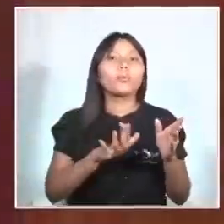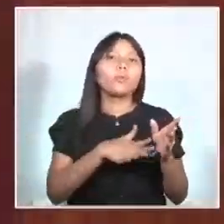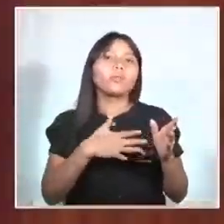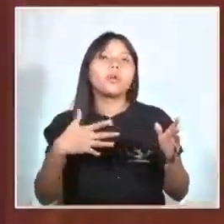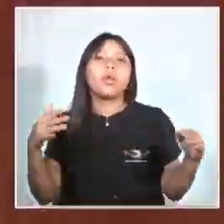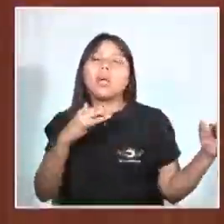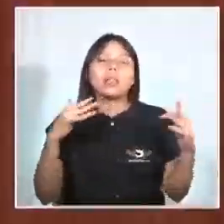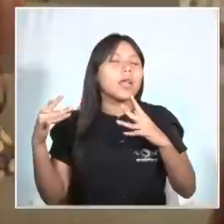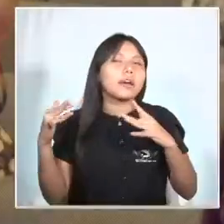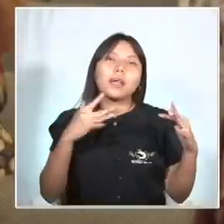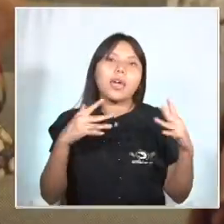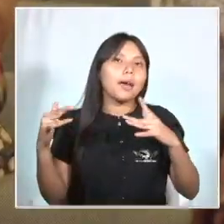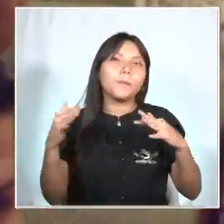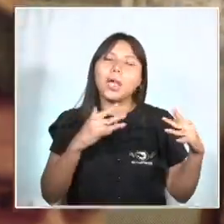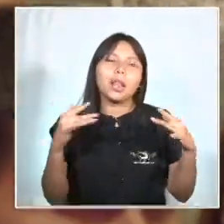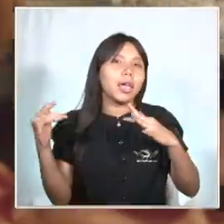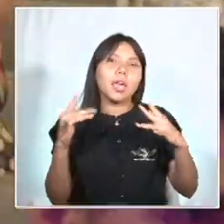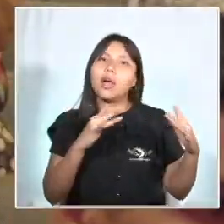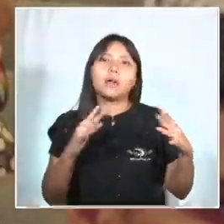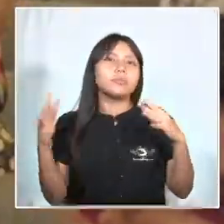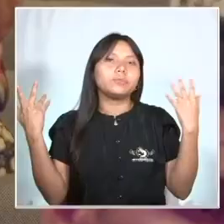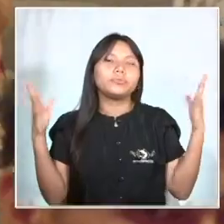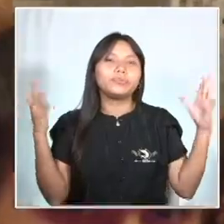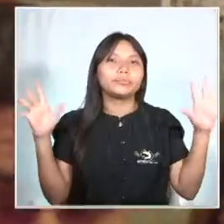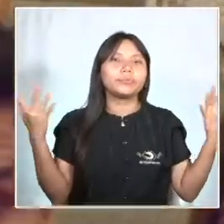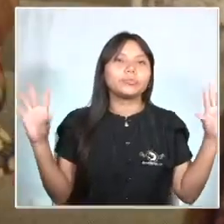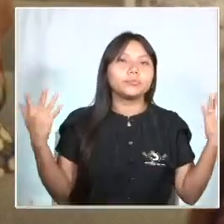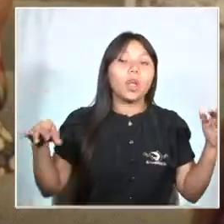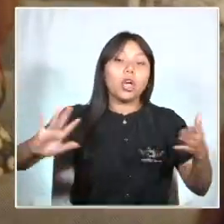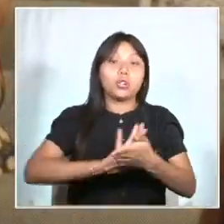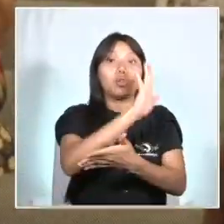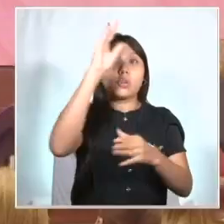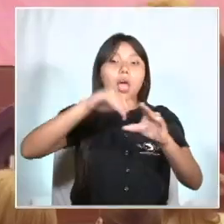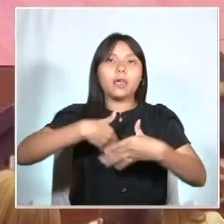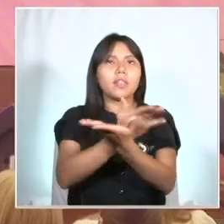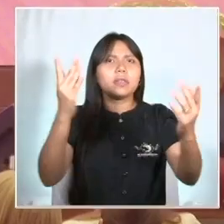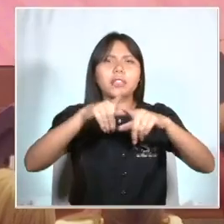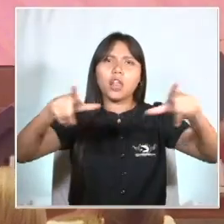Rubriakina mama soto. Se incrementa el peso de gloria en este lugar.